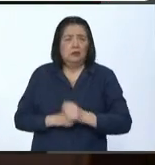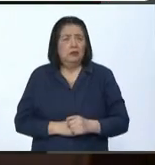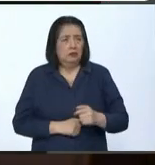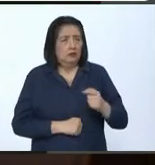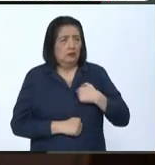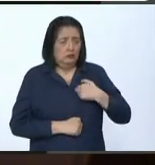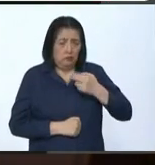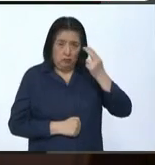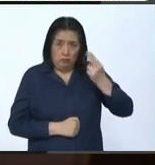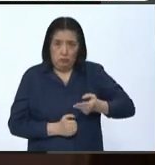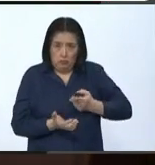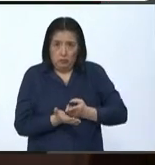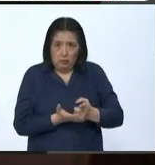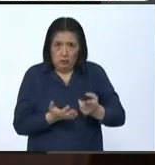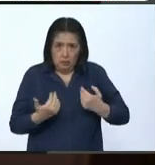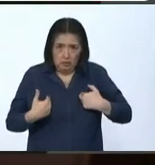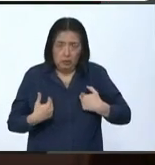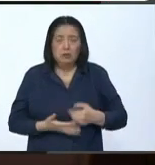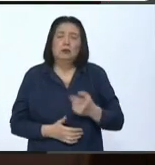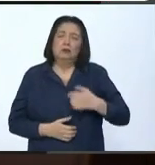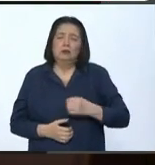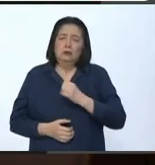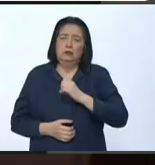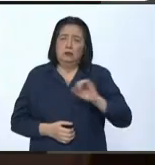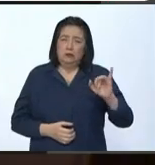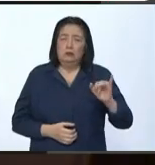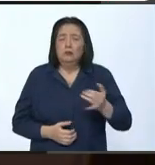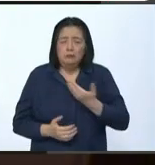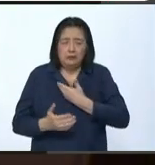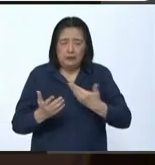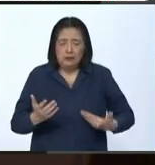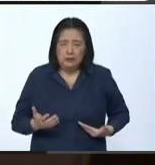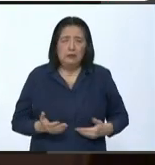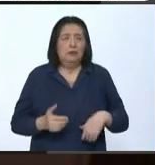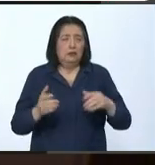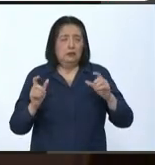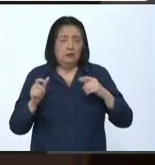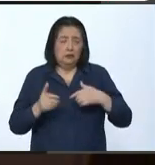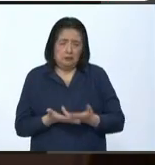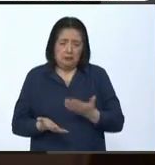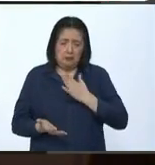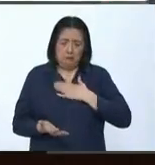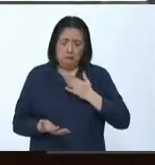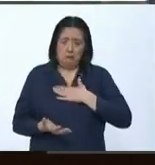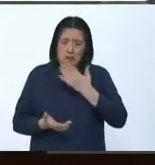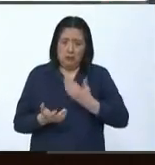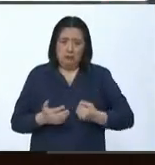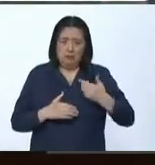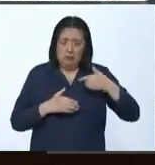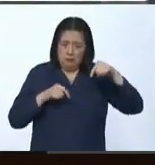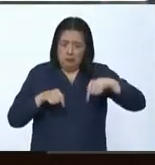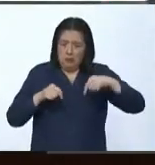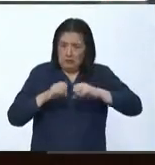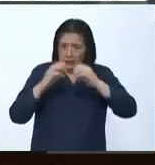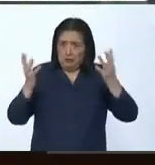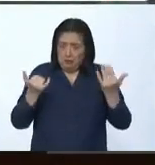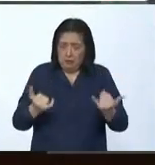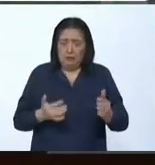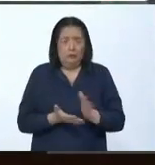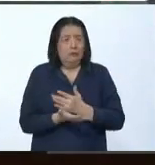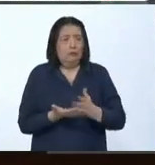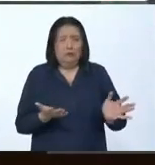Con sinceridad, señor presidente, declaro que para mi gobierno en esta fecha no